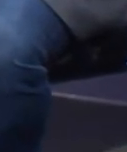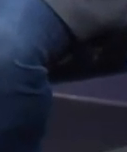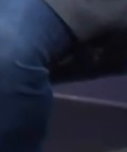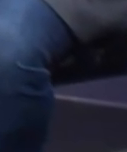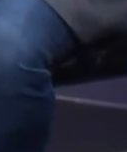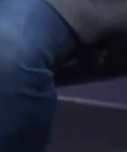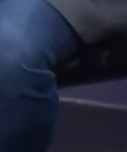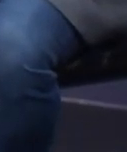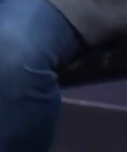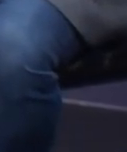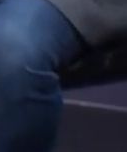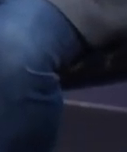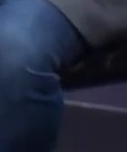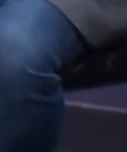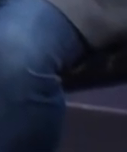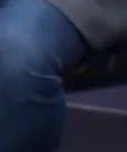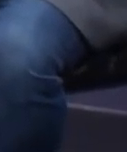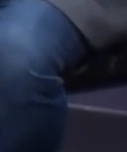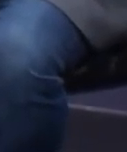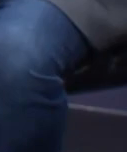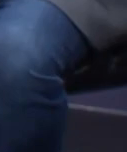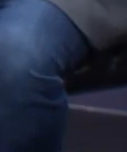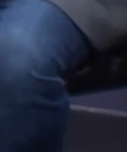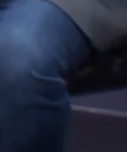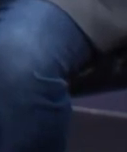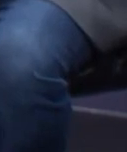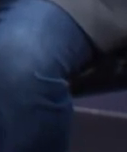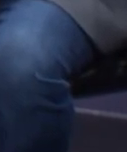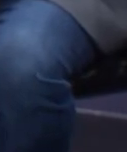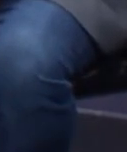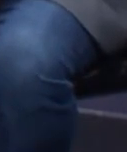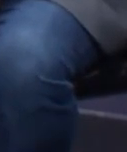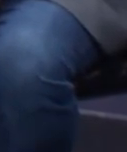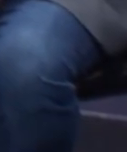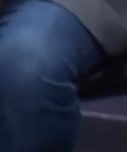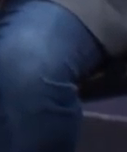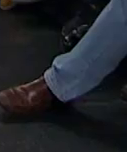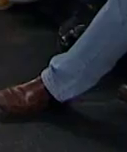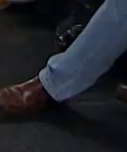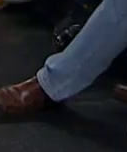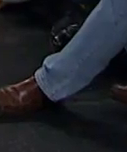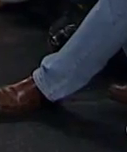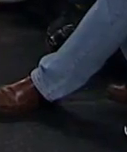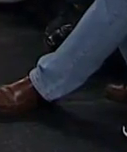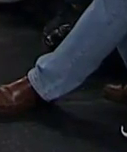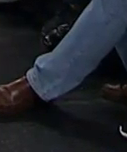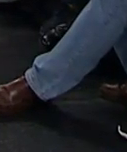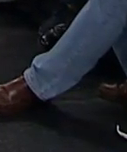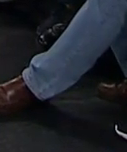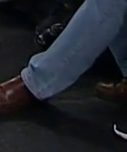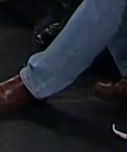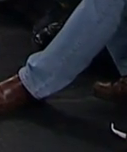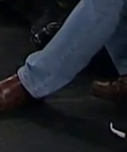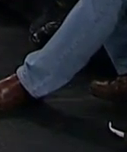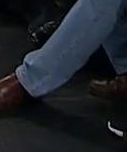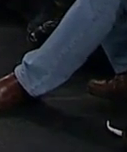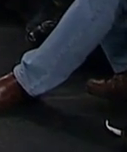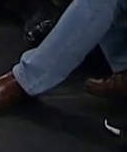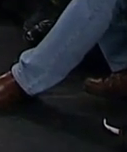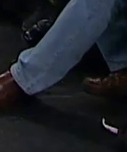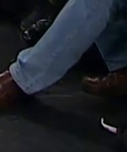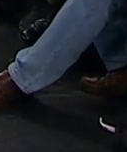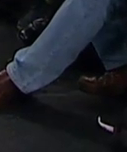de las causas más nobles de nuestra sociedad y hoy esa ocasión de servicio la estoy poniendo a disposición de los habitantes de la ciudad de medellín